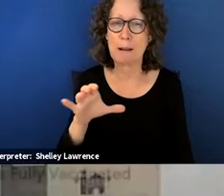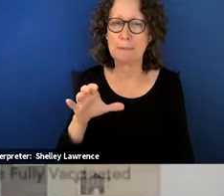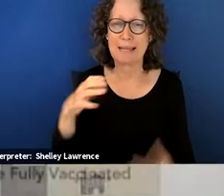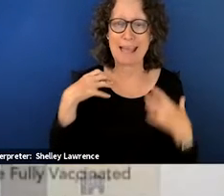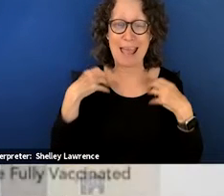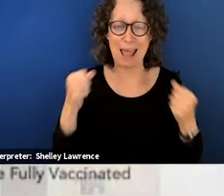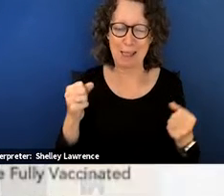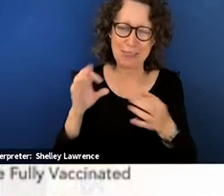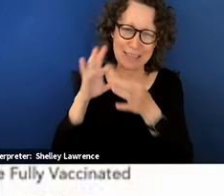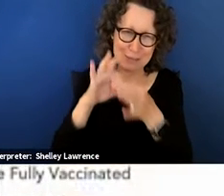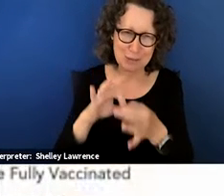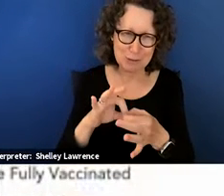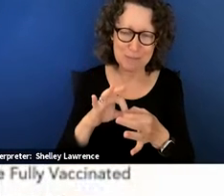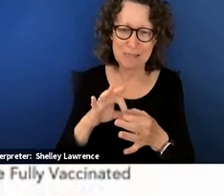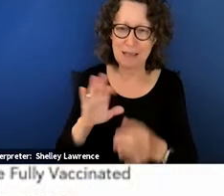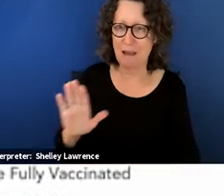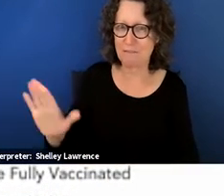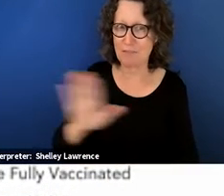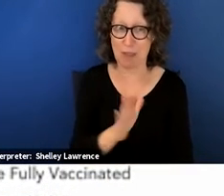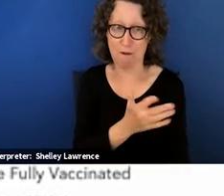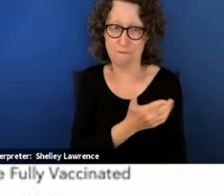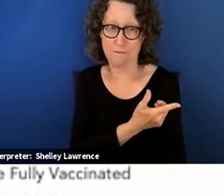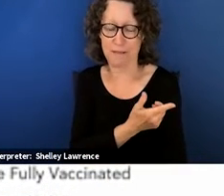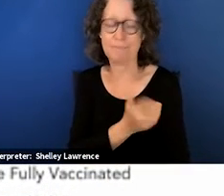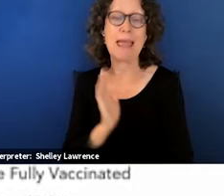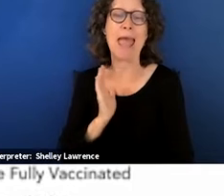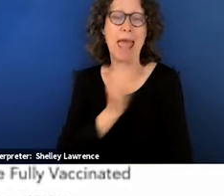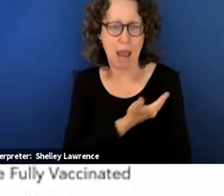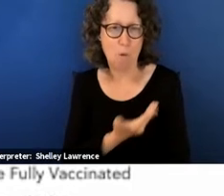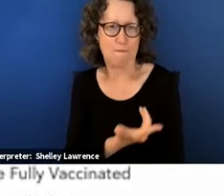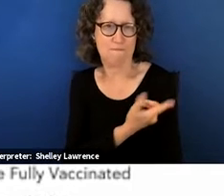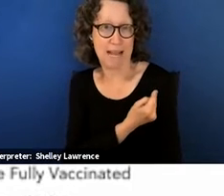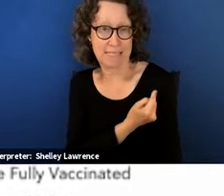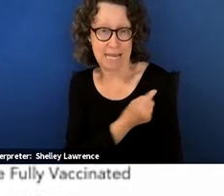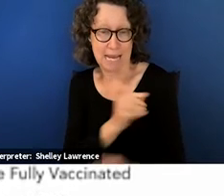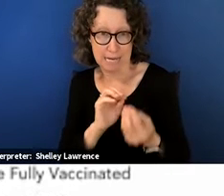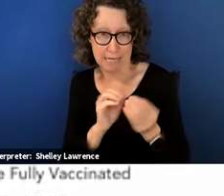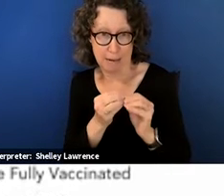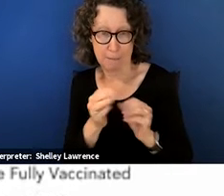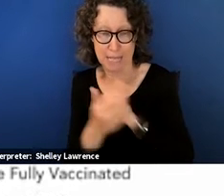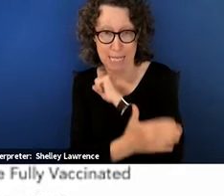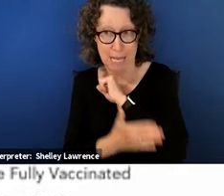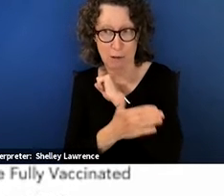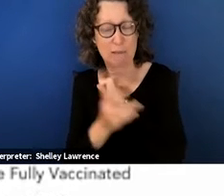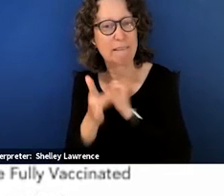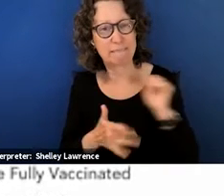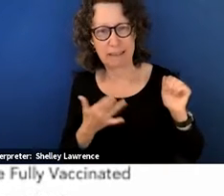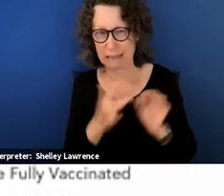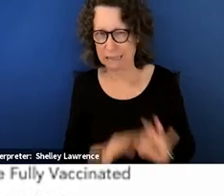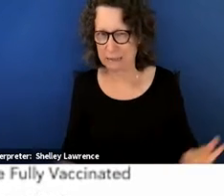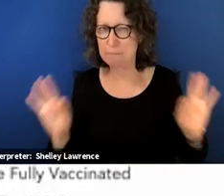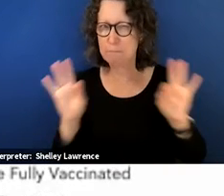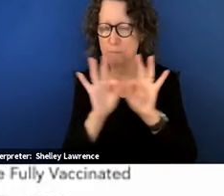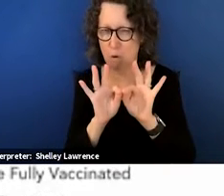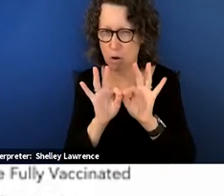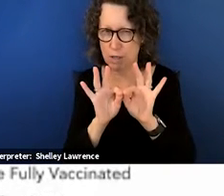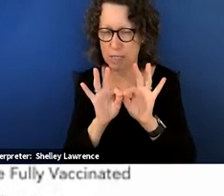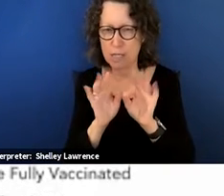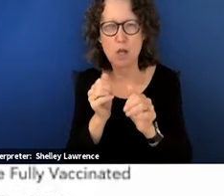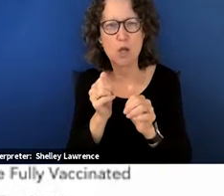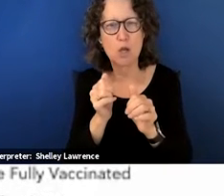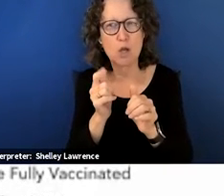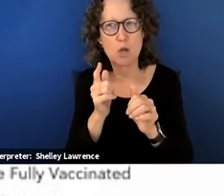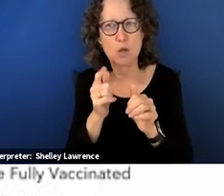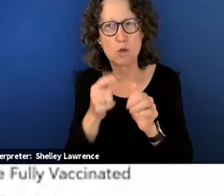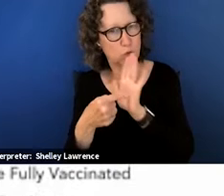El Departamento de Salud Pública, cuando se trata de nuestros índices de vacunación y los del